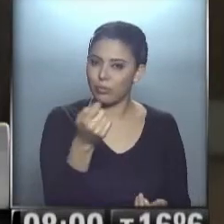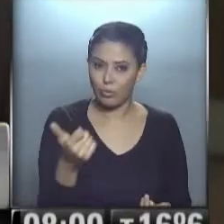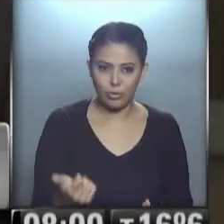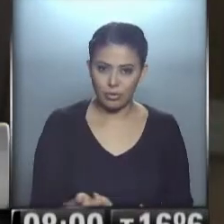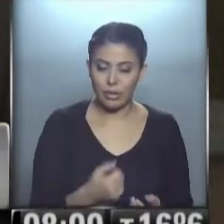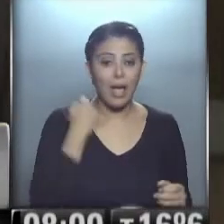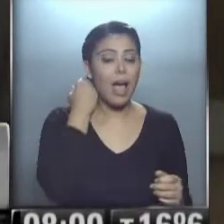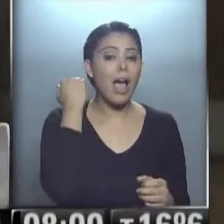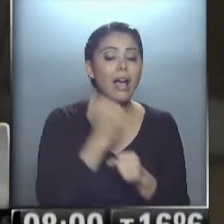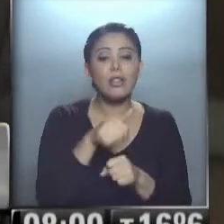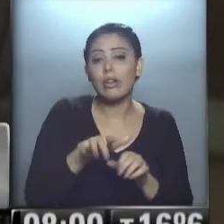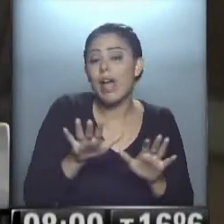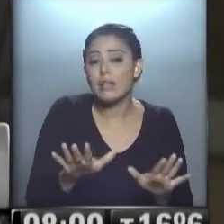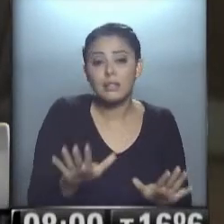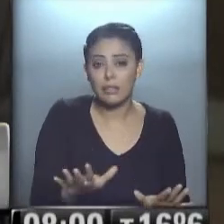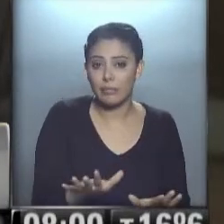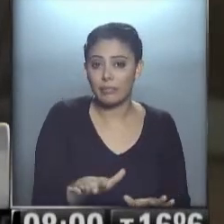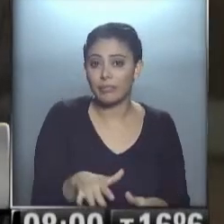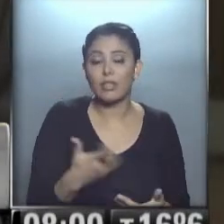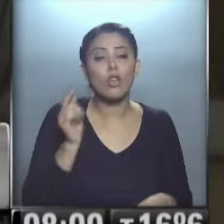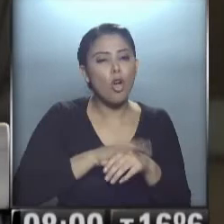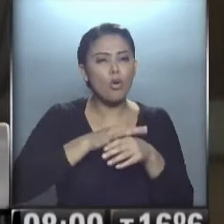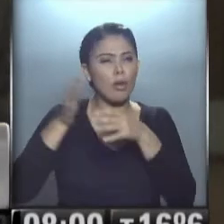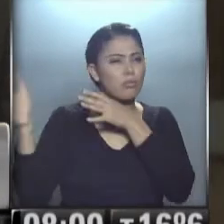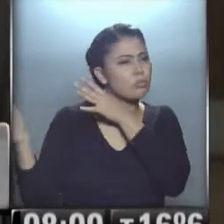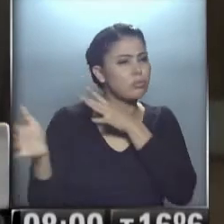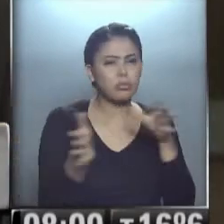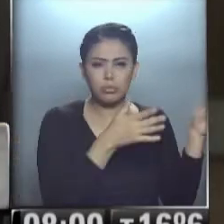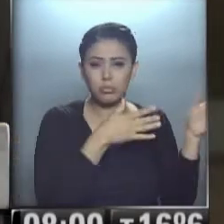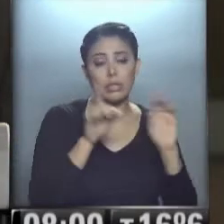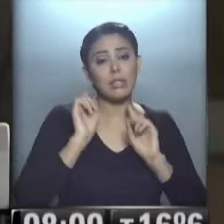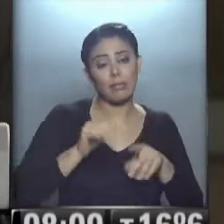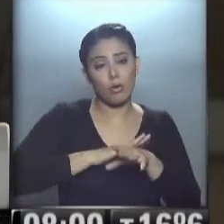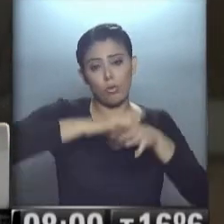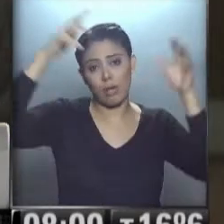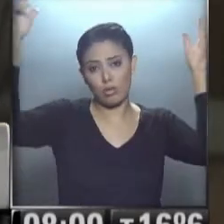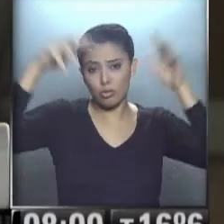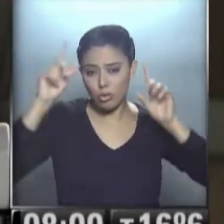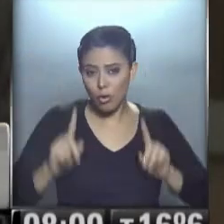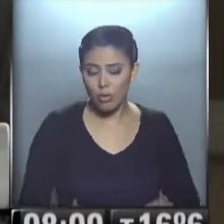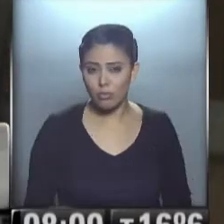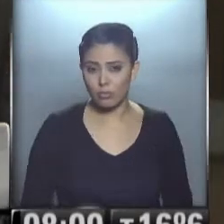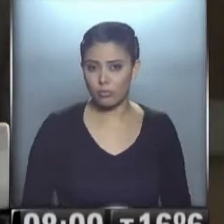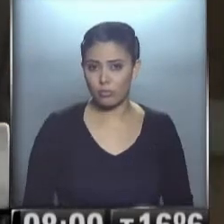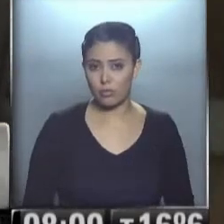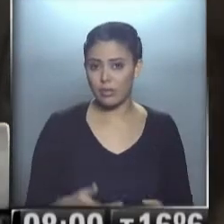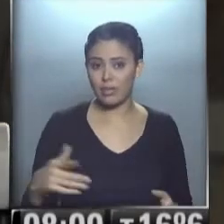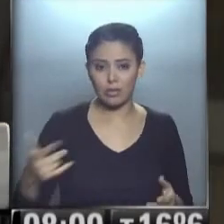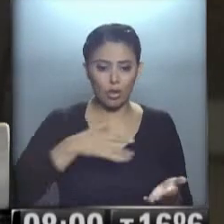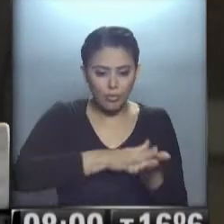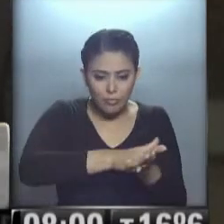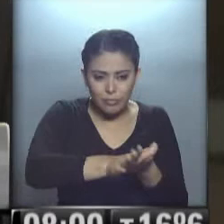circulado es esto que fue debido a los vientos cruzados y a la fuerte lluvia que empapó la